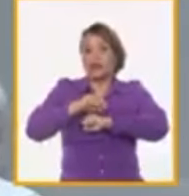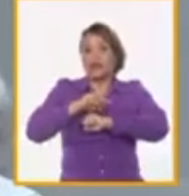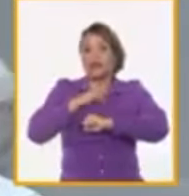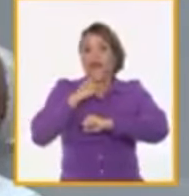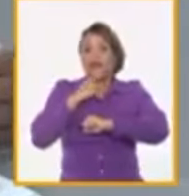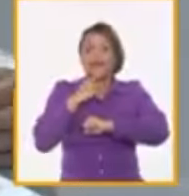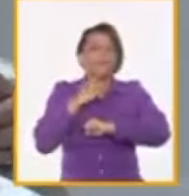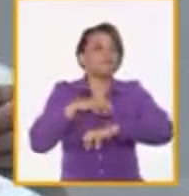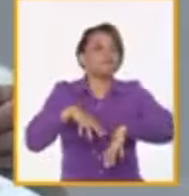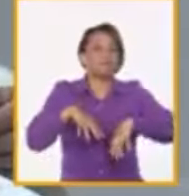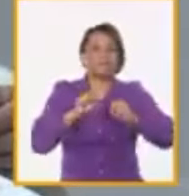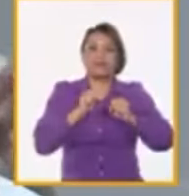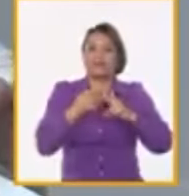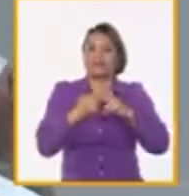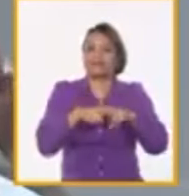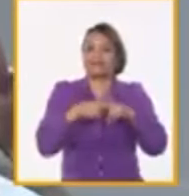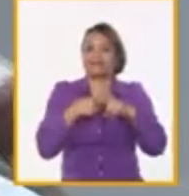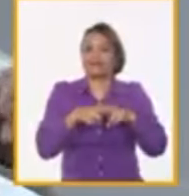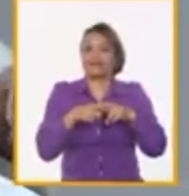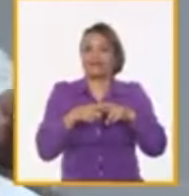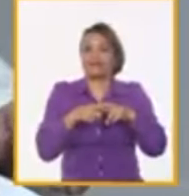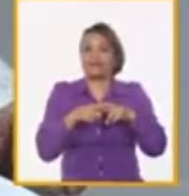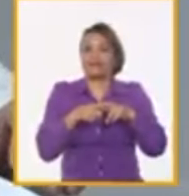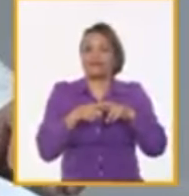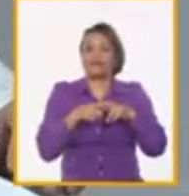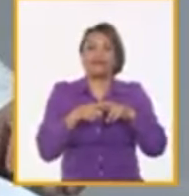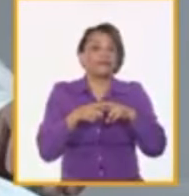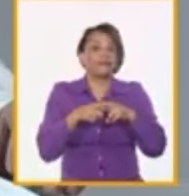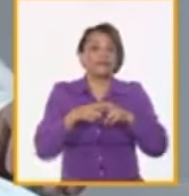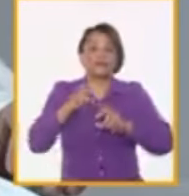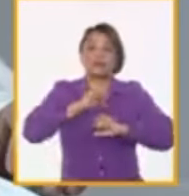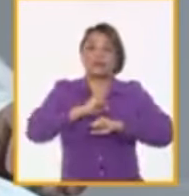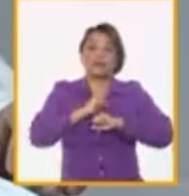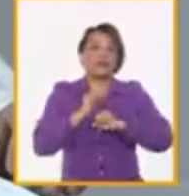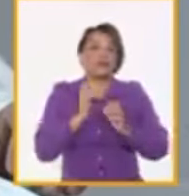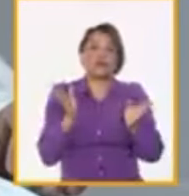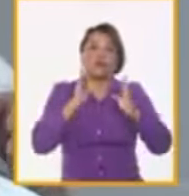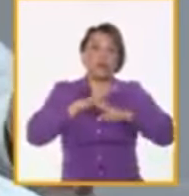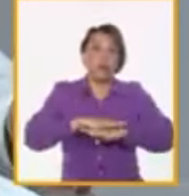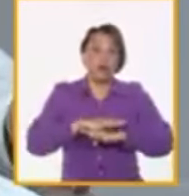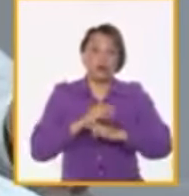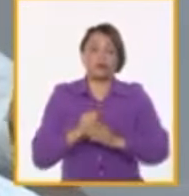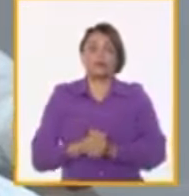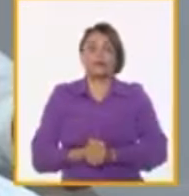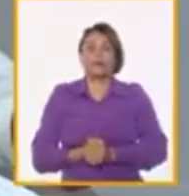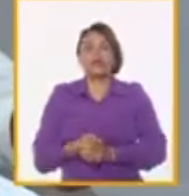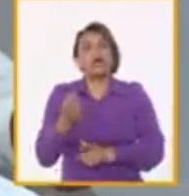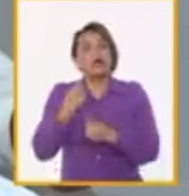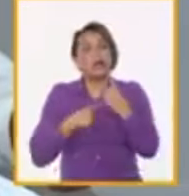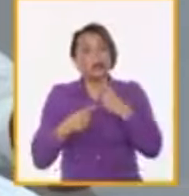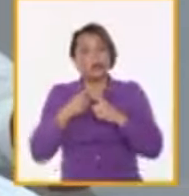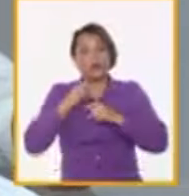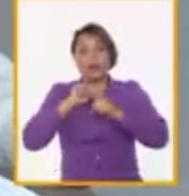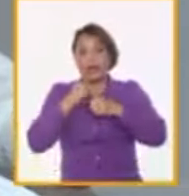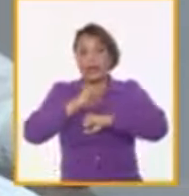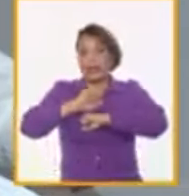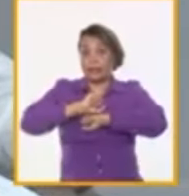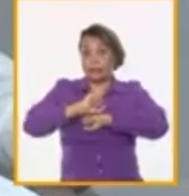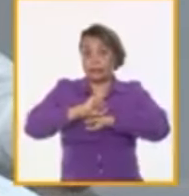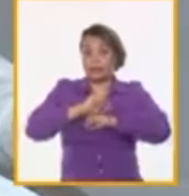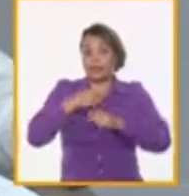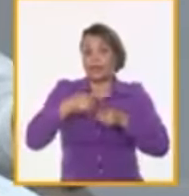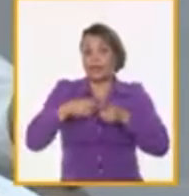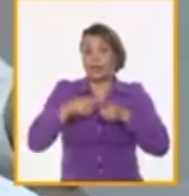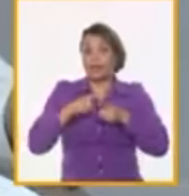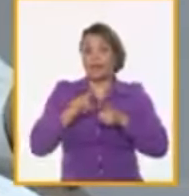que no tenemos en posiciones. O sea, que no hay equipo para bombear el agua. Hay equipos, de esos equipos hay, con más de